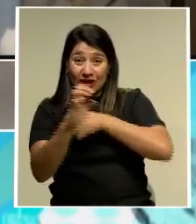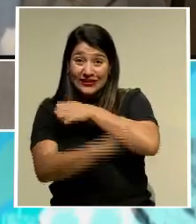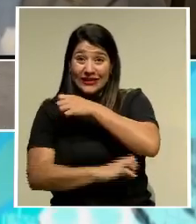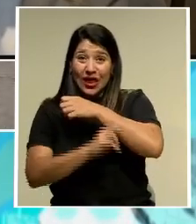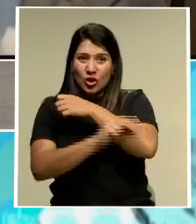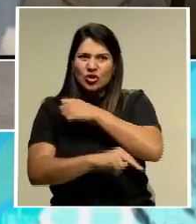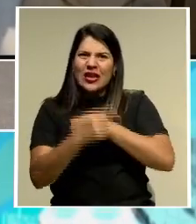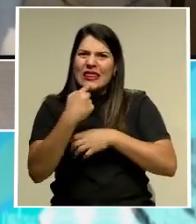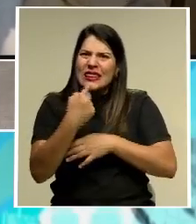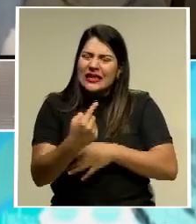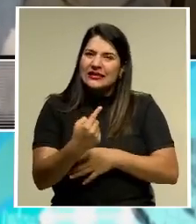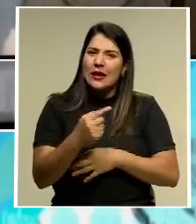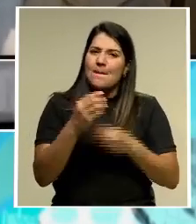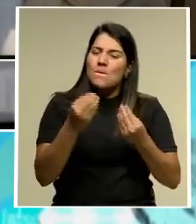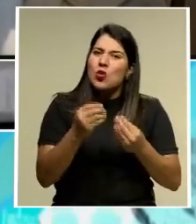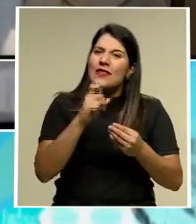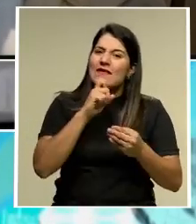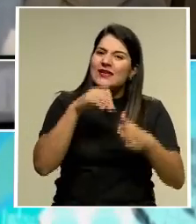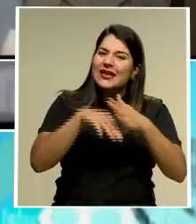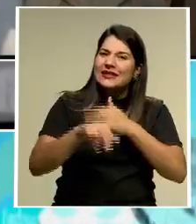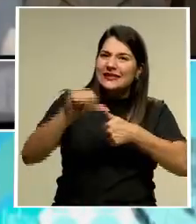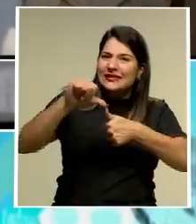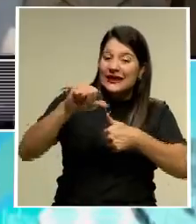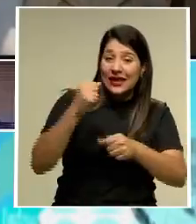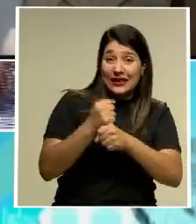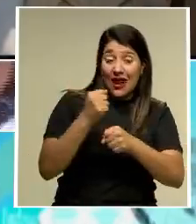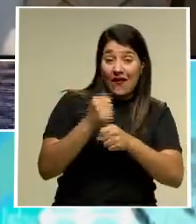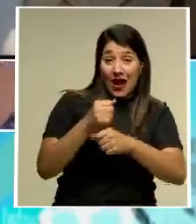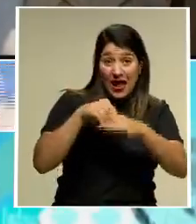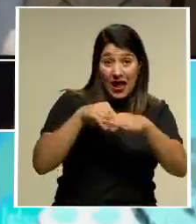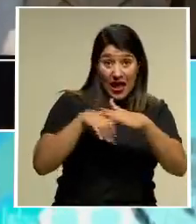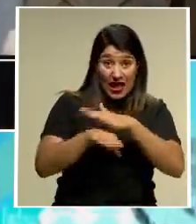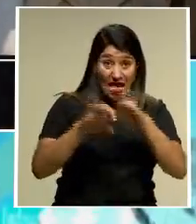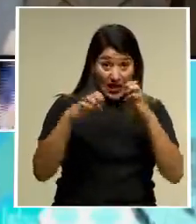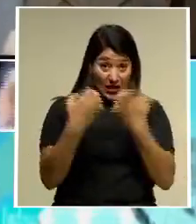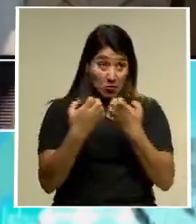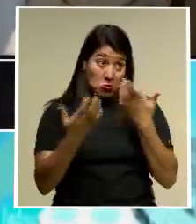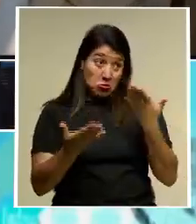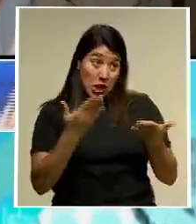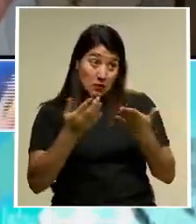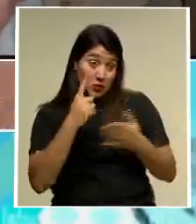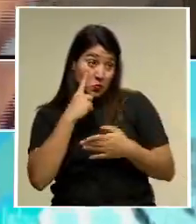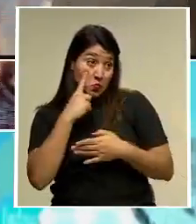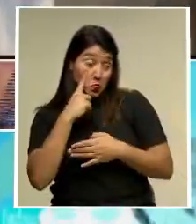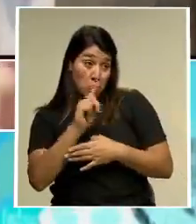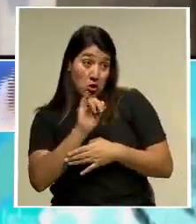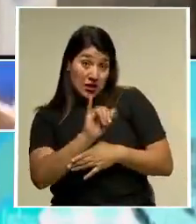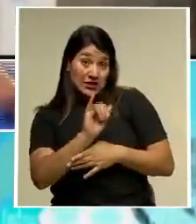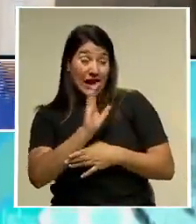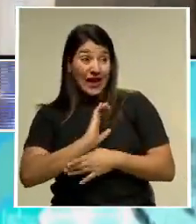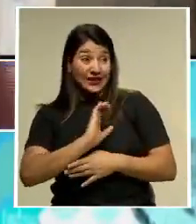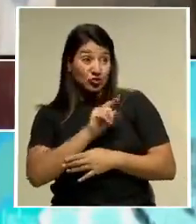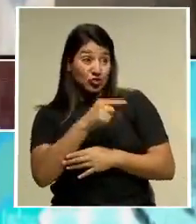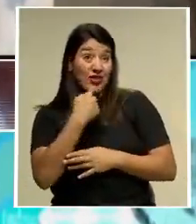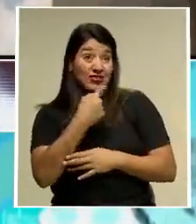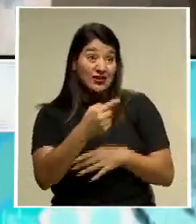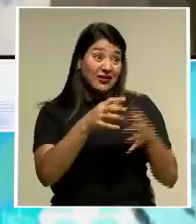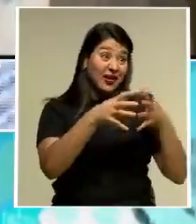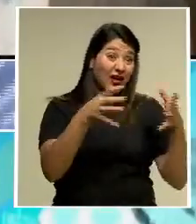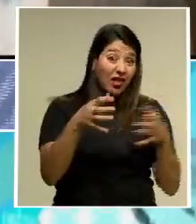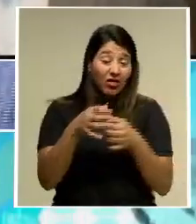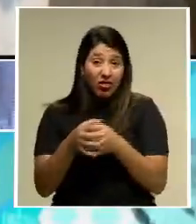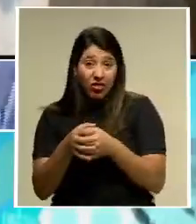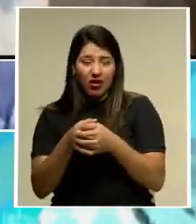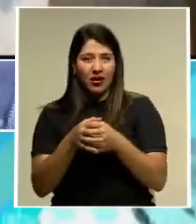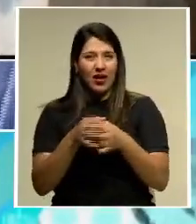en conjunto, quizás por estas asimetrías de las que usted menciona. En Centroamérica la integración